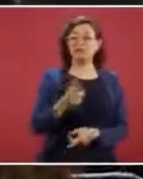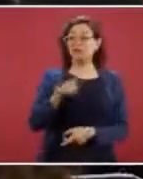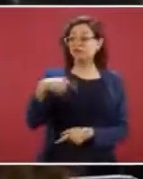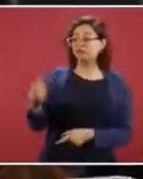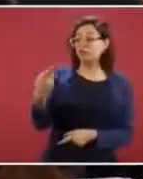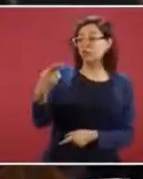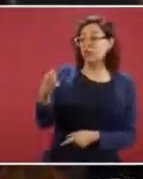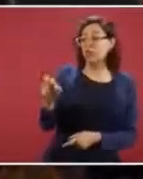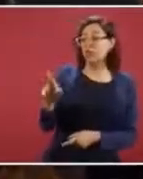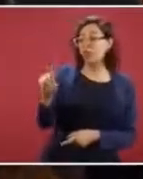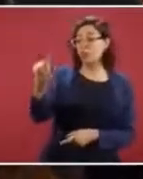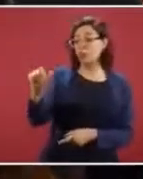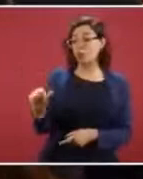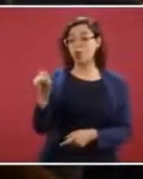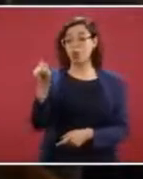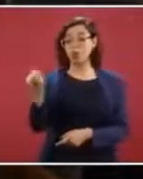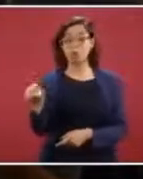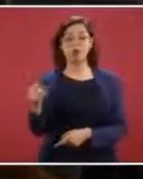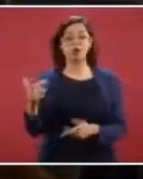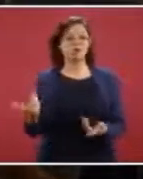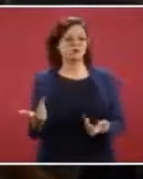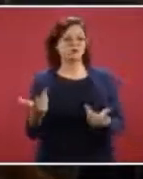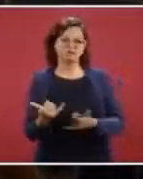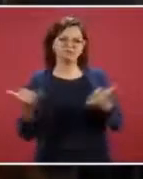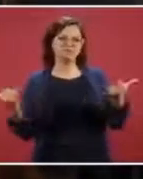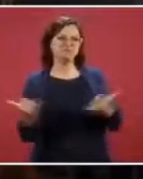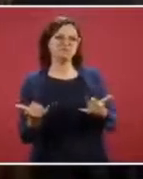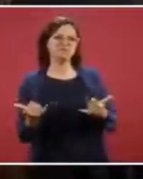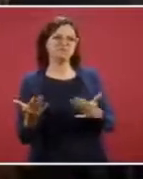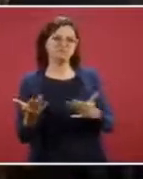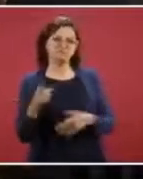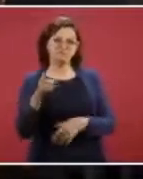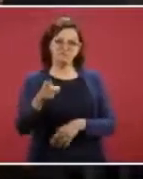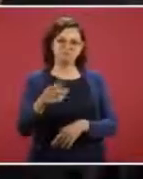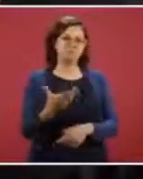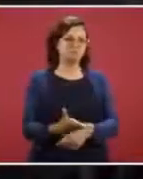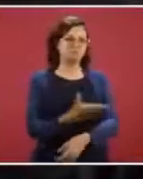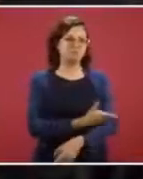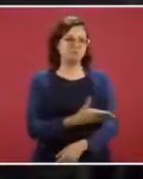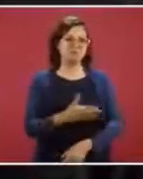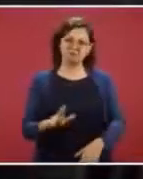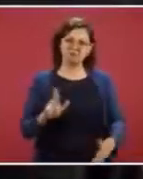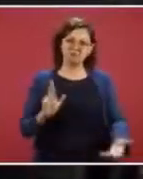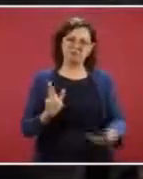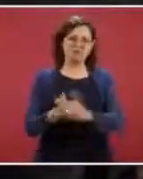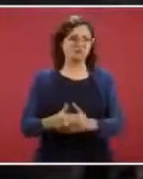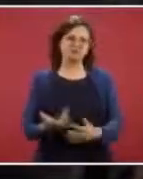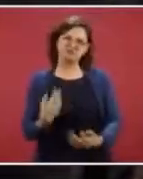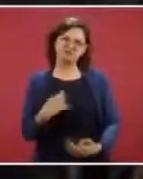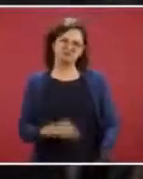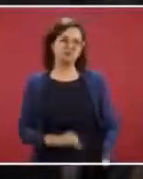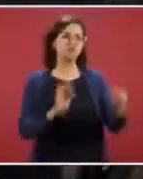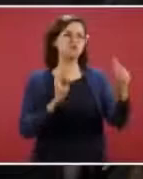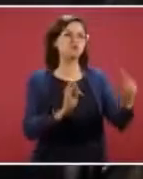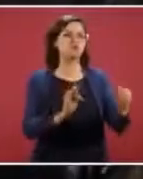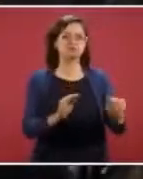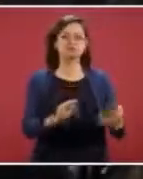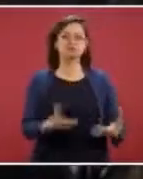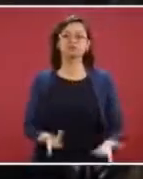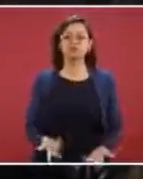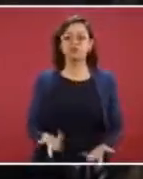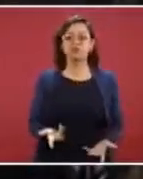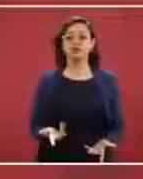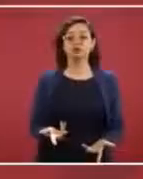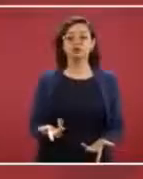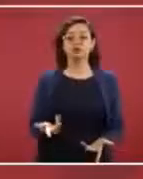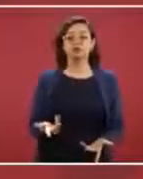gobernador que se rebela después del asesinato de Madero, es el que constituye el